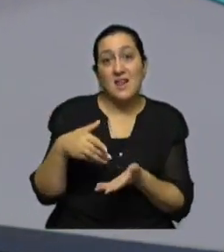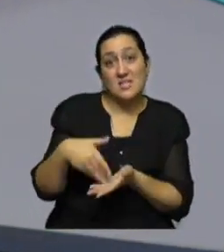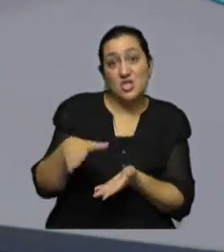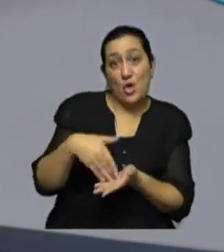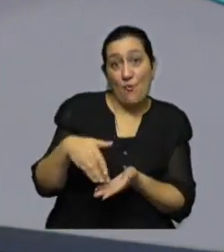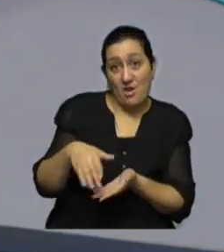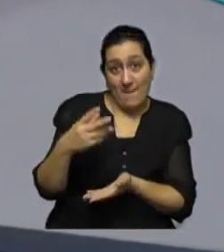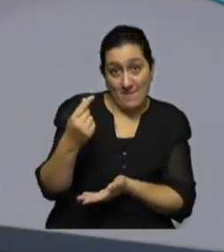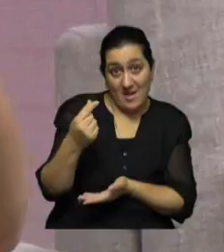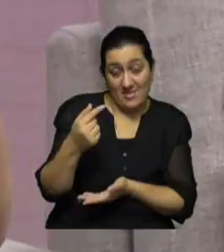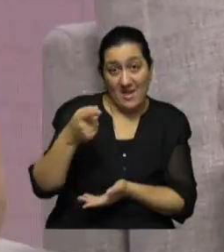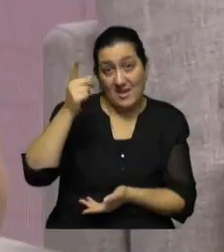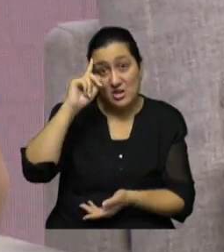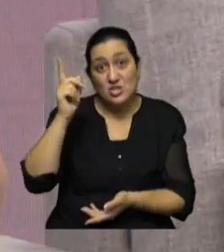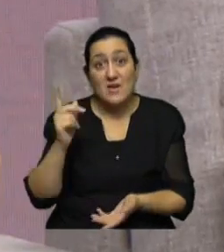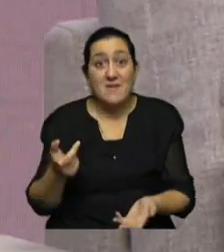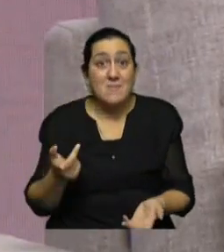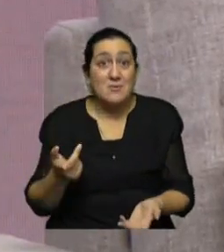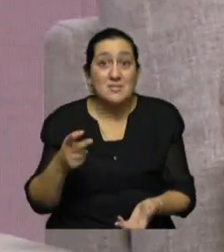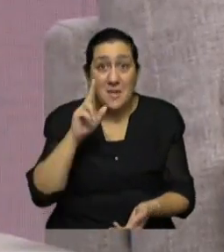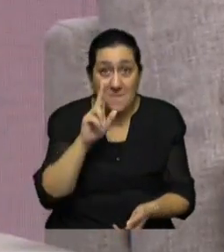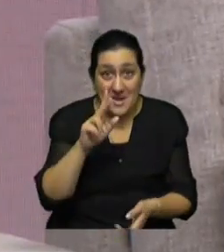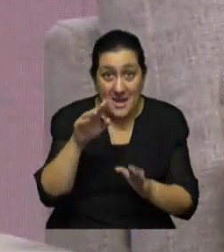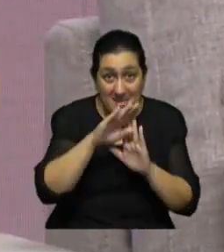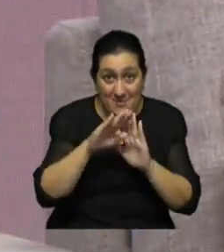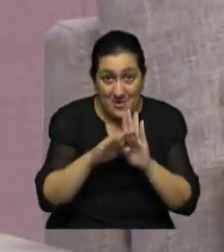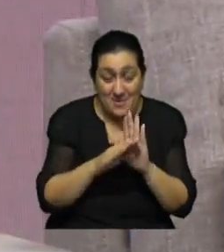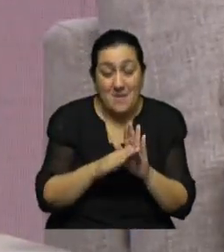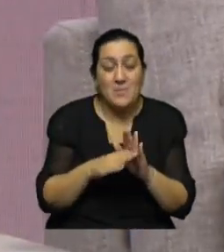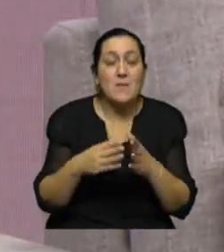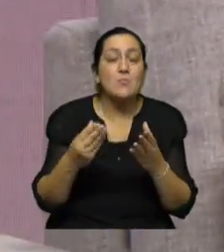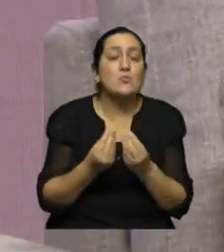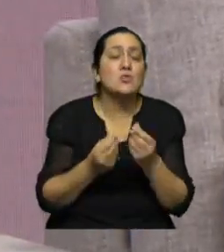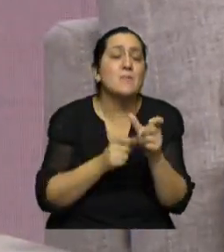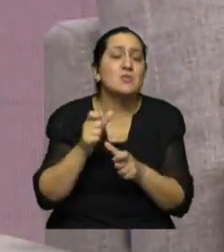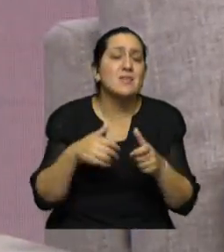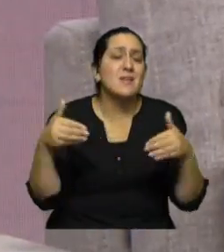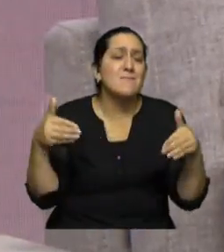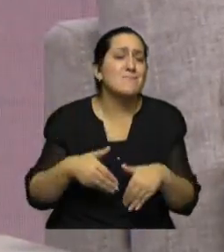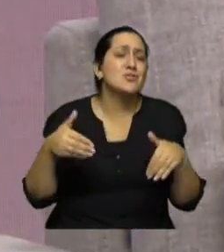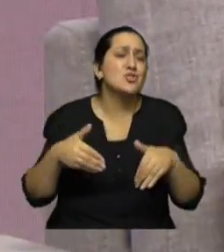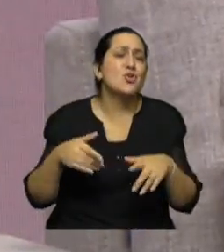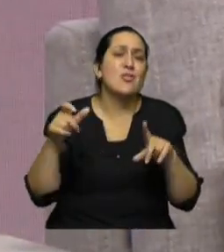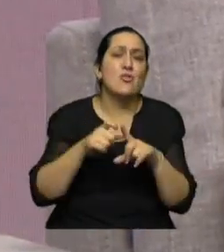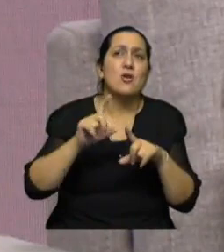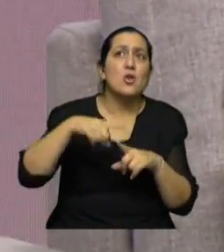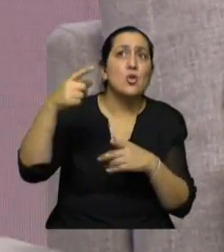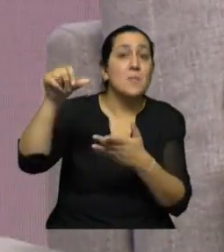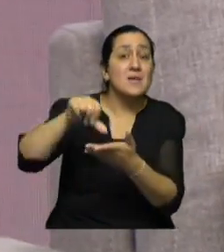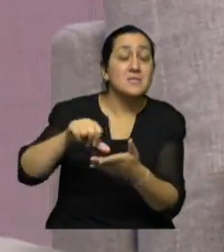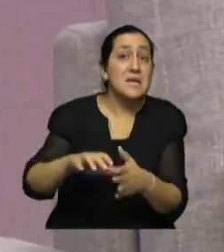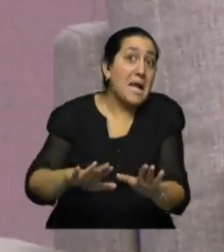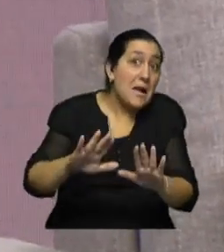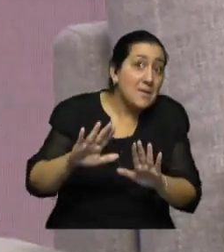dinero. Exacto, esa gente que deposita millones en el exterior. Pero hay gente que tiene millones de dólares, como dice Fito, en otros países. Capaz que con algo